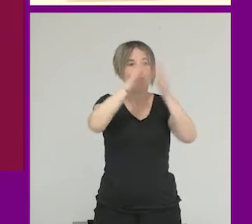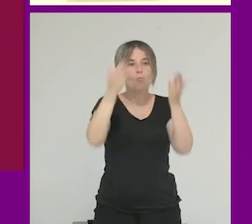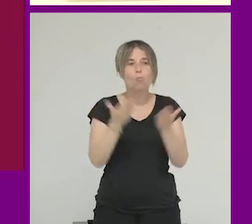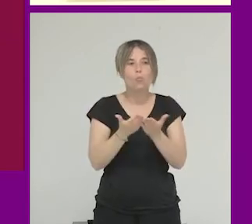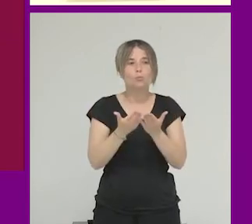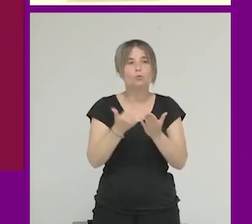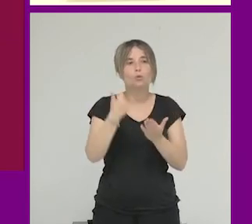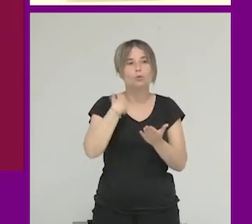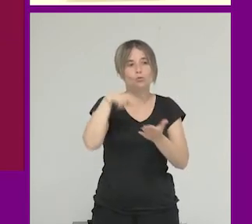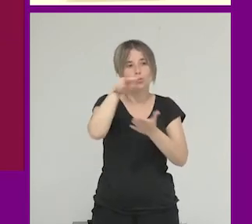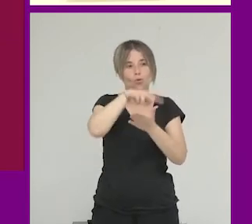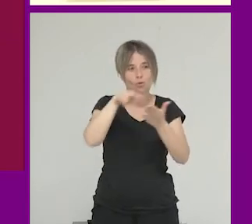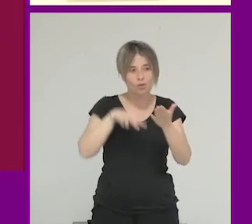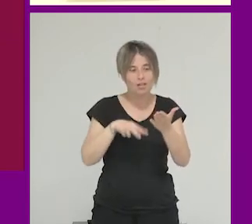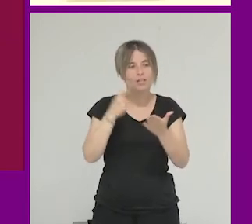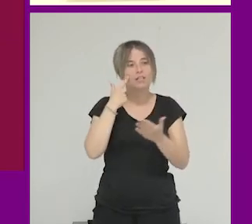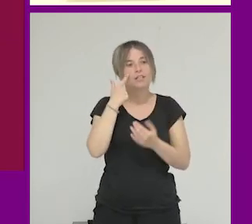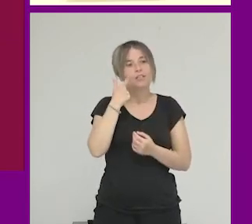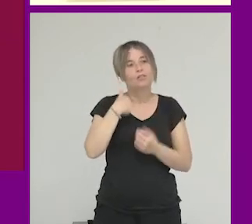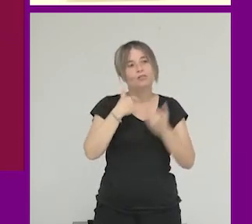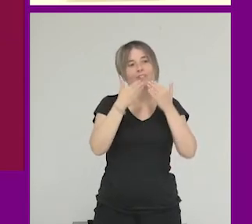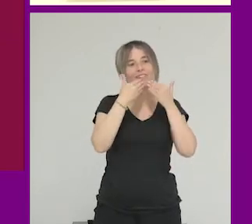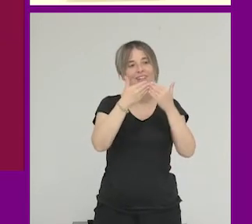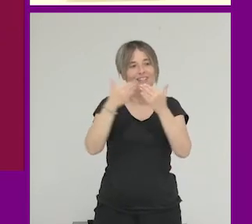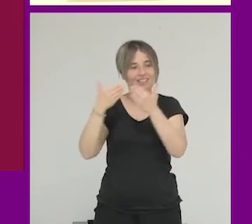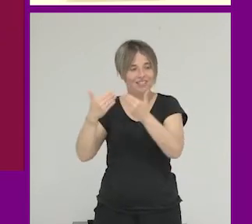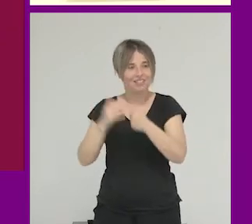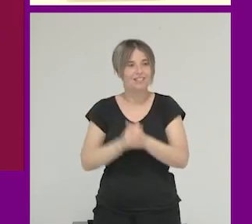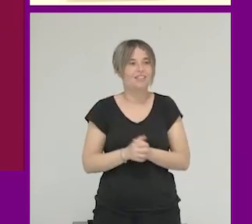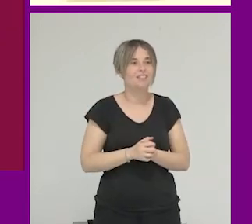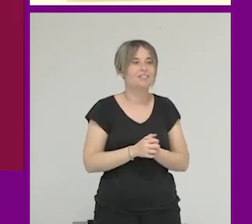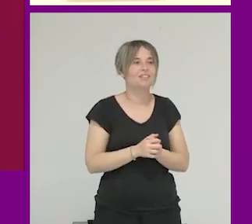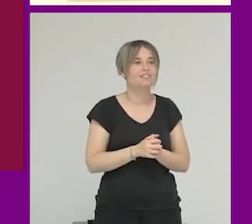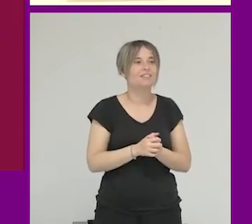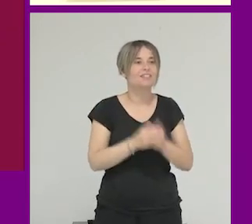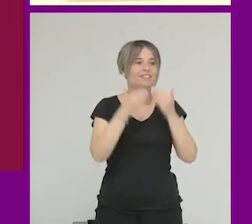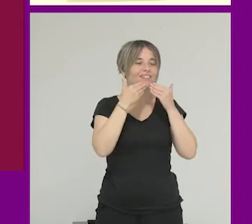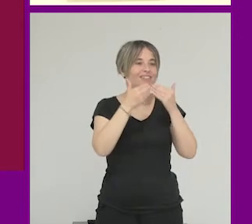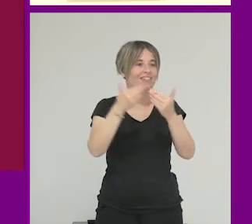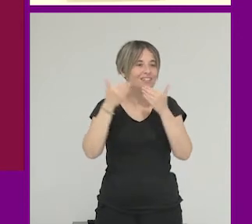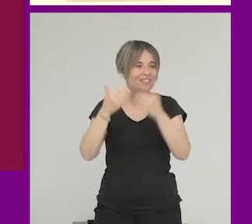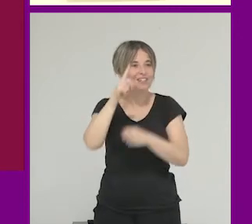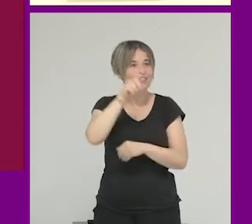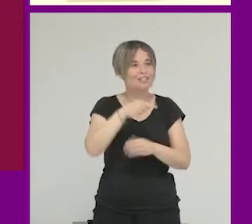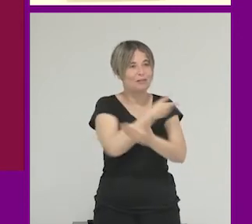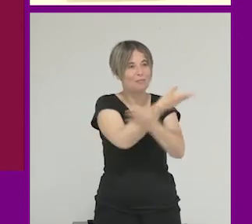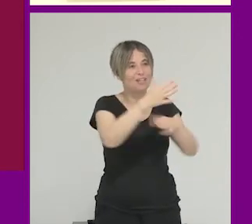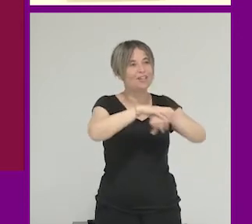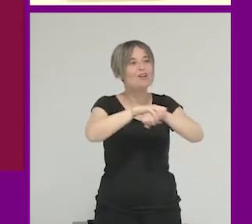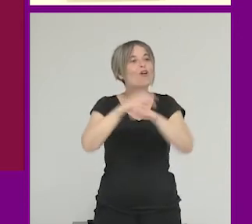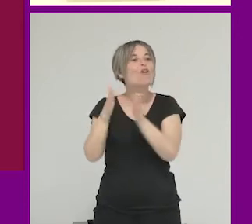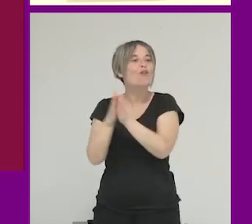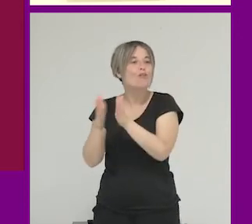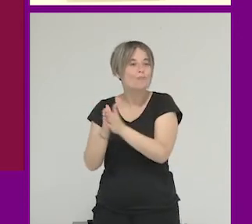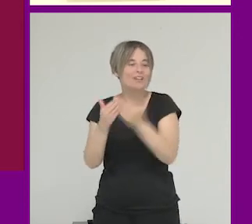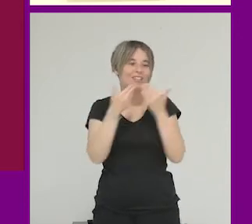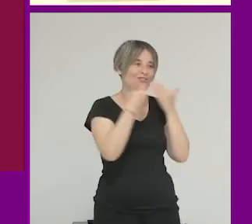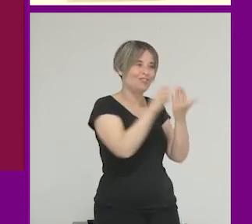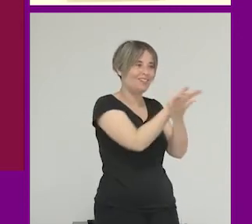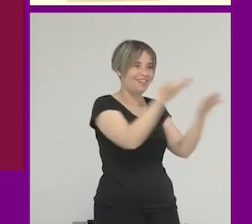eta bueno, oso oso eskertutan dago horretik. Oso eskertutan dago jamirai nire lagunei, hemen daudela, entorri